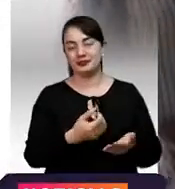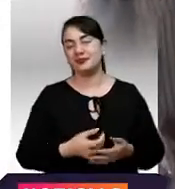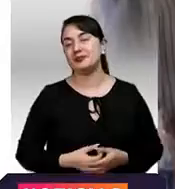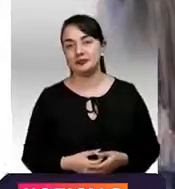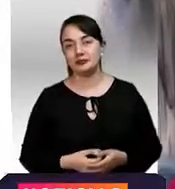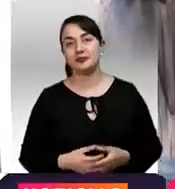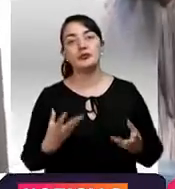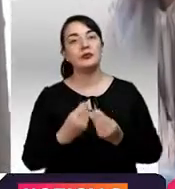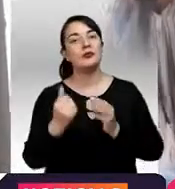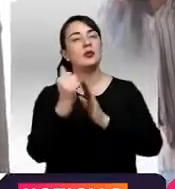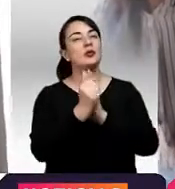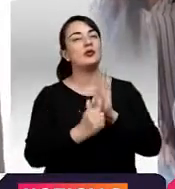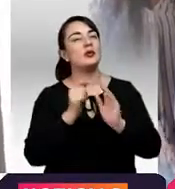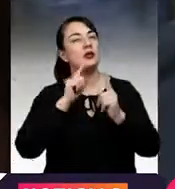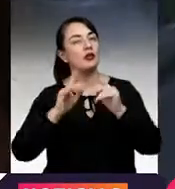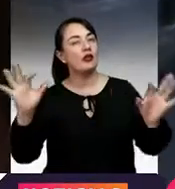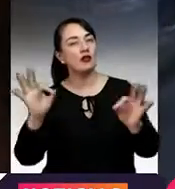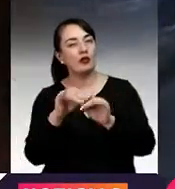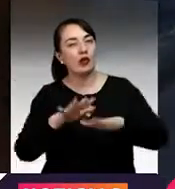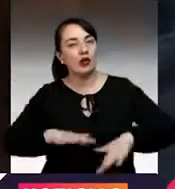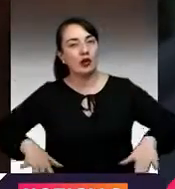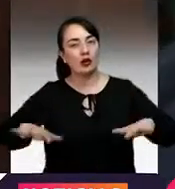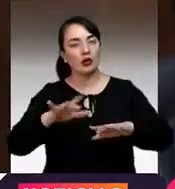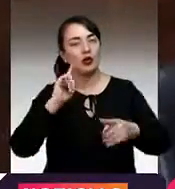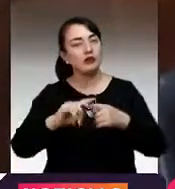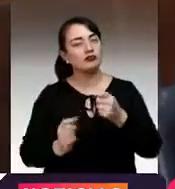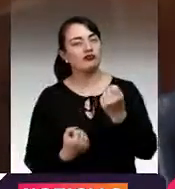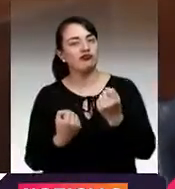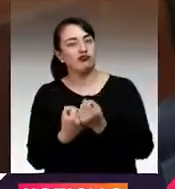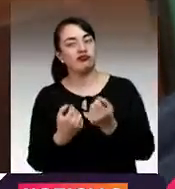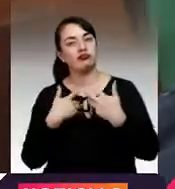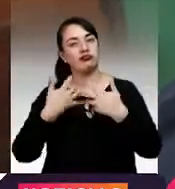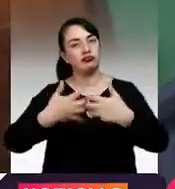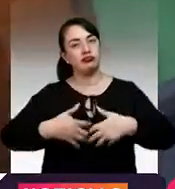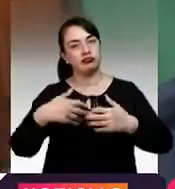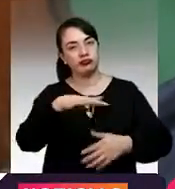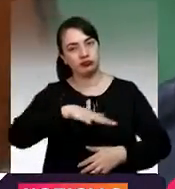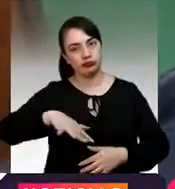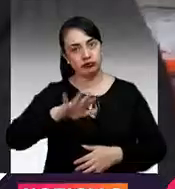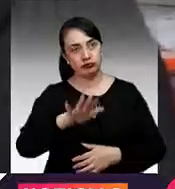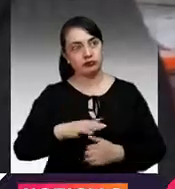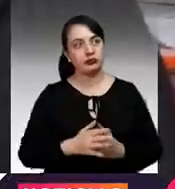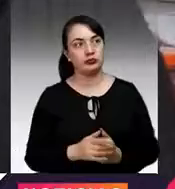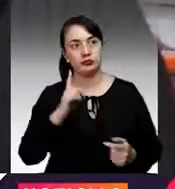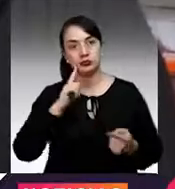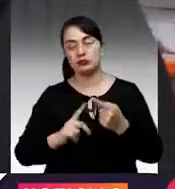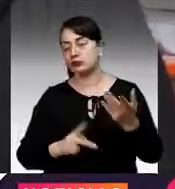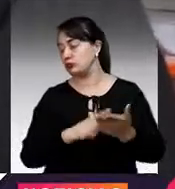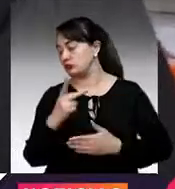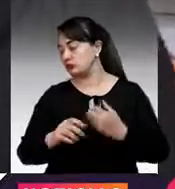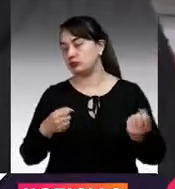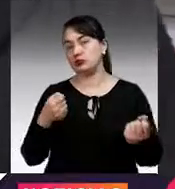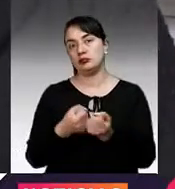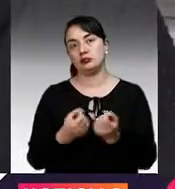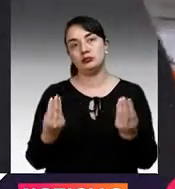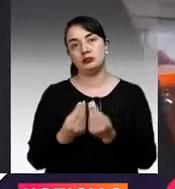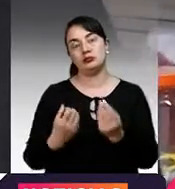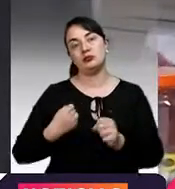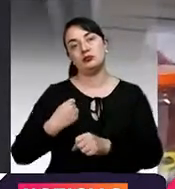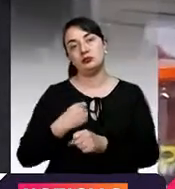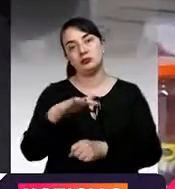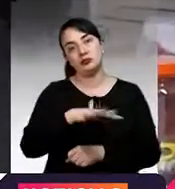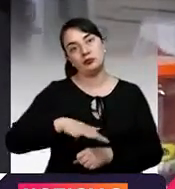El programa Fomento de Enfoque Territorial o de Fortalecimiento Empresarial de Tocancipá es un proyecto de apoyo al sector productivo de la